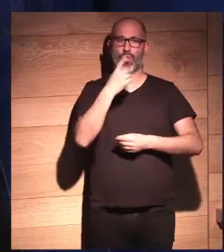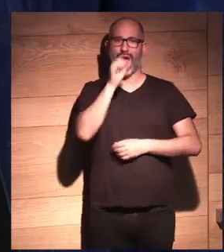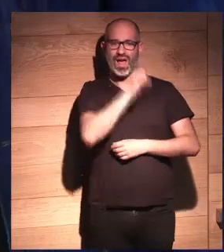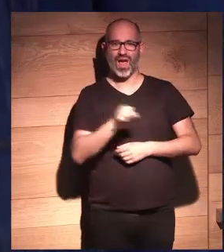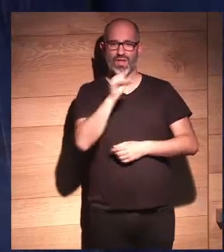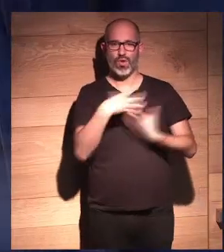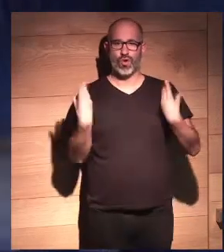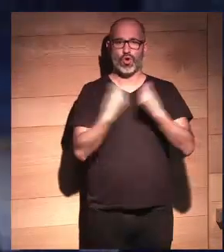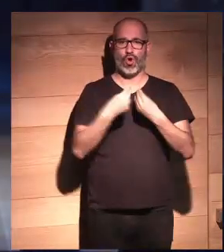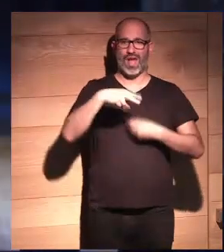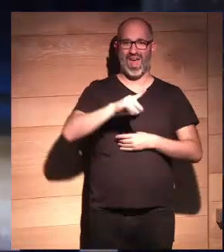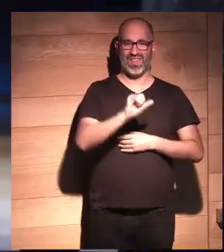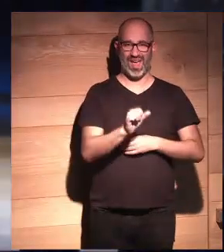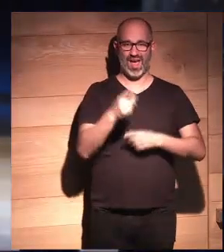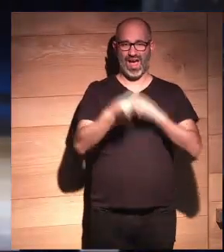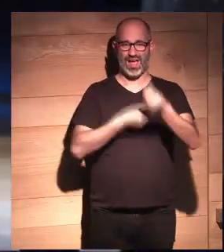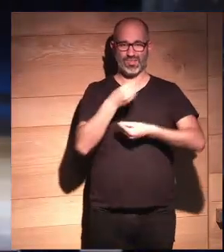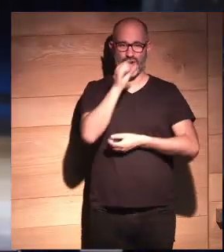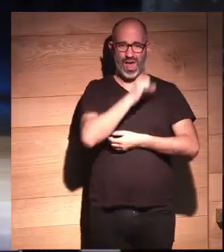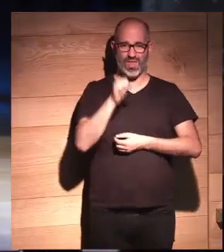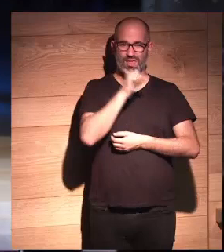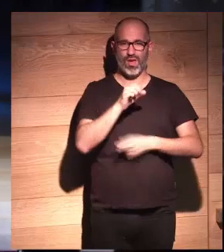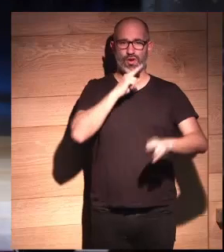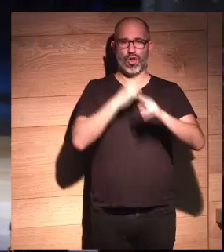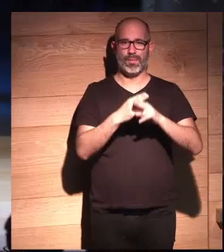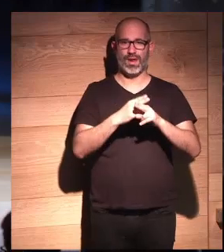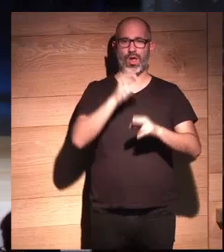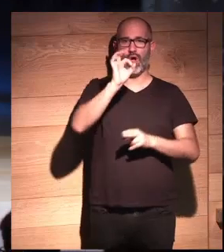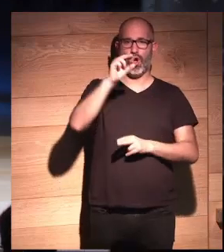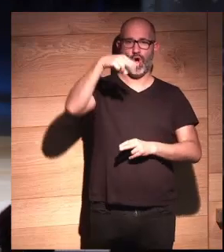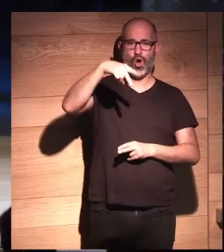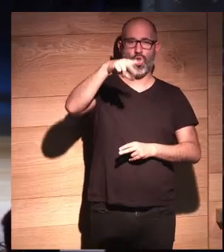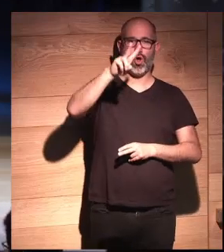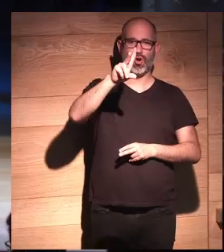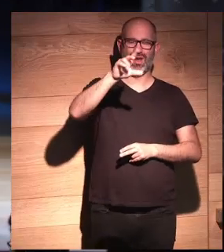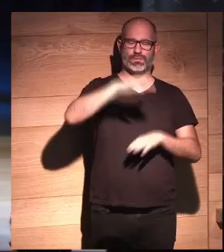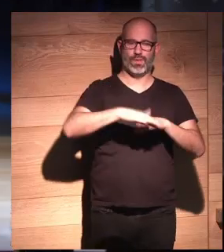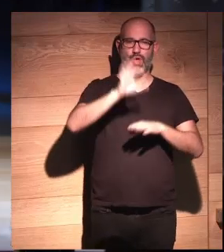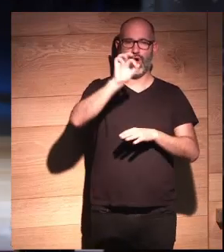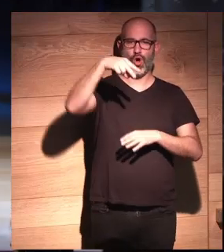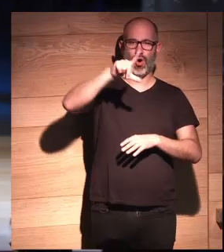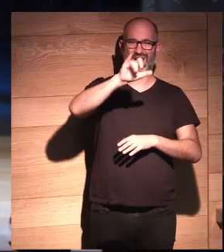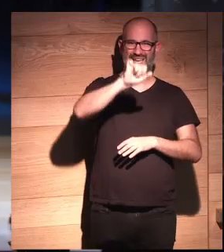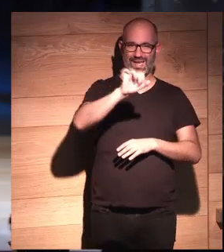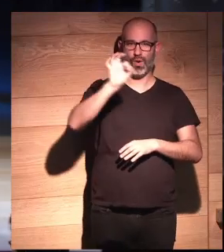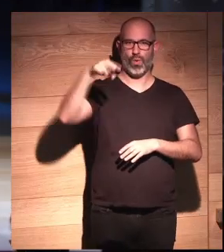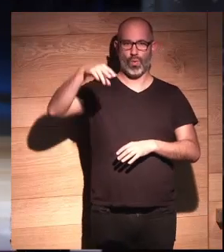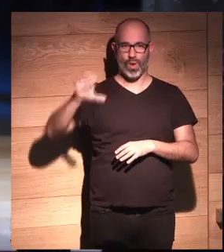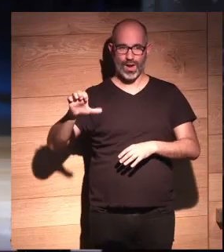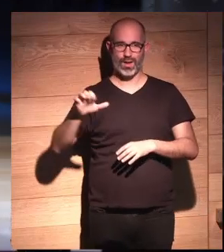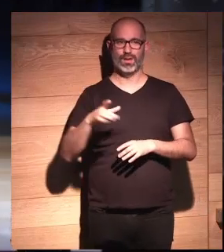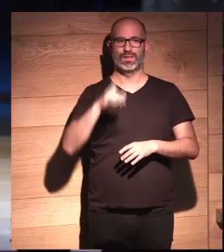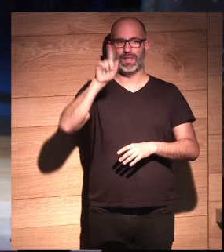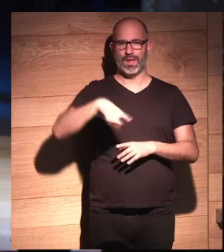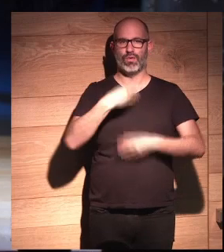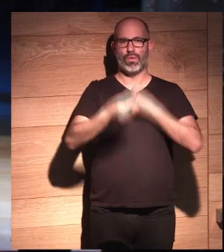Sam Woods junto con Nadia, una canción que se llama The Only One, que la han compuesto los dos y está interpretada por los dos, y la vamos a usar un